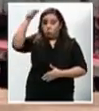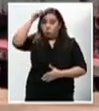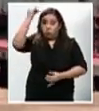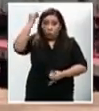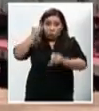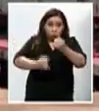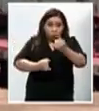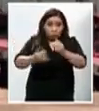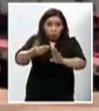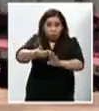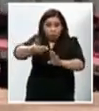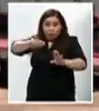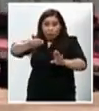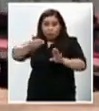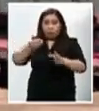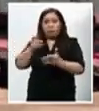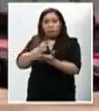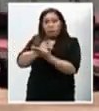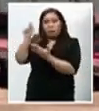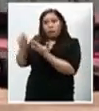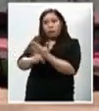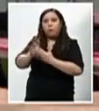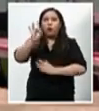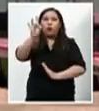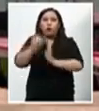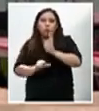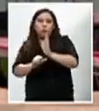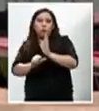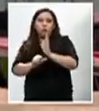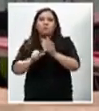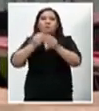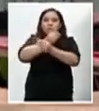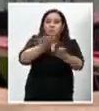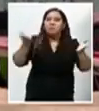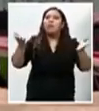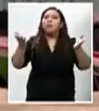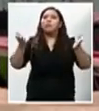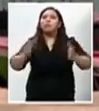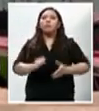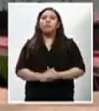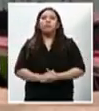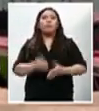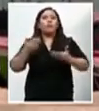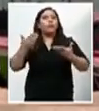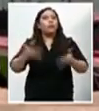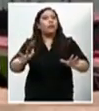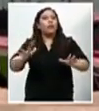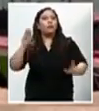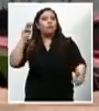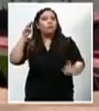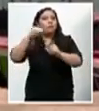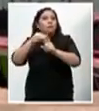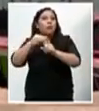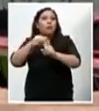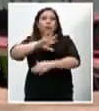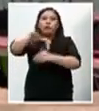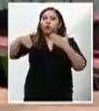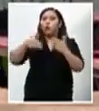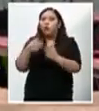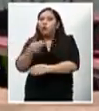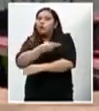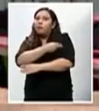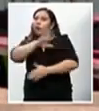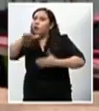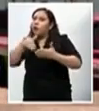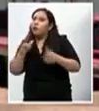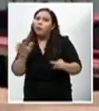usted ha establecido el cronograma, dentro de 8 meses, podamos dar el anuncio que hemos cumplido la meta que nos propusimos.